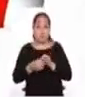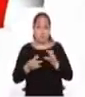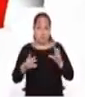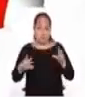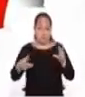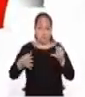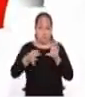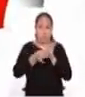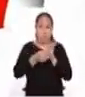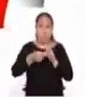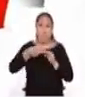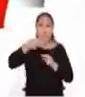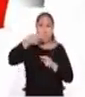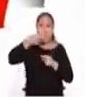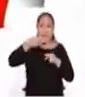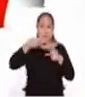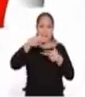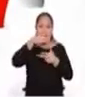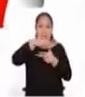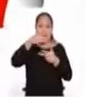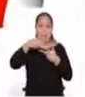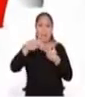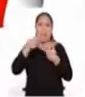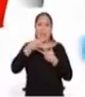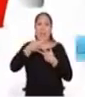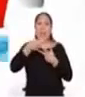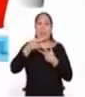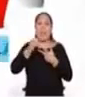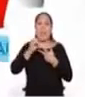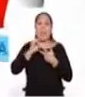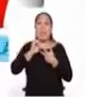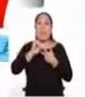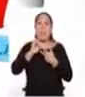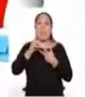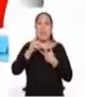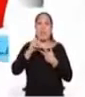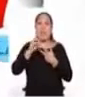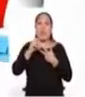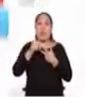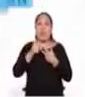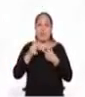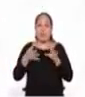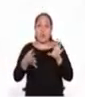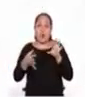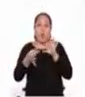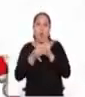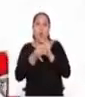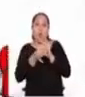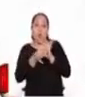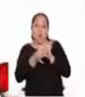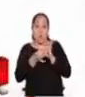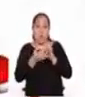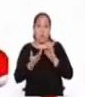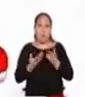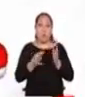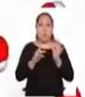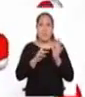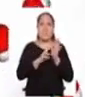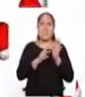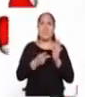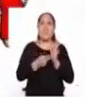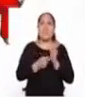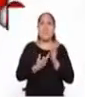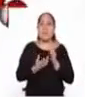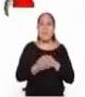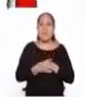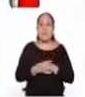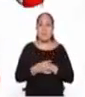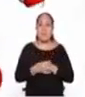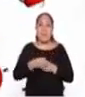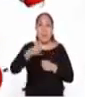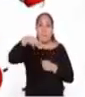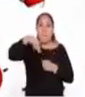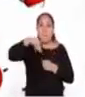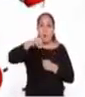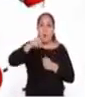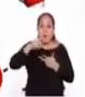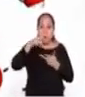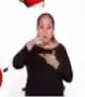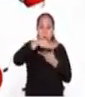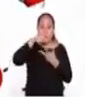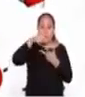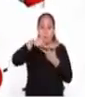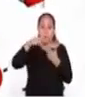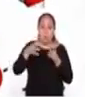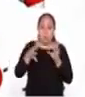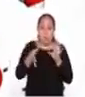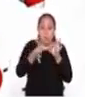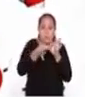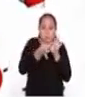los puentes de hidrógeno entre sus zonas polares y apolares. Es decir, sus moléculas se encuentran más unidas que